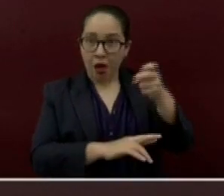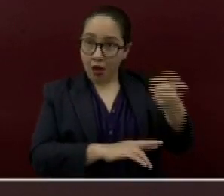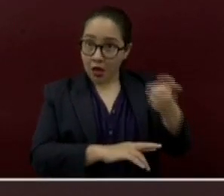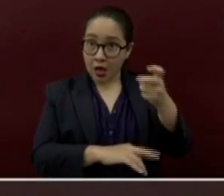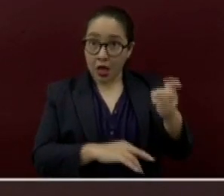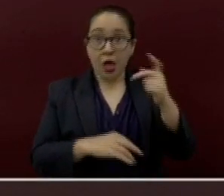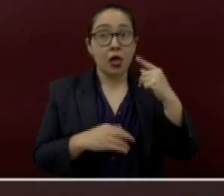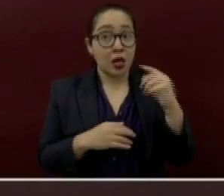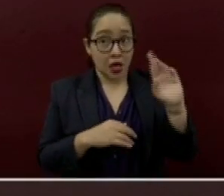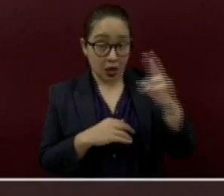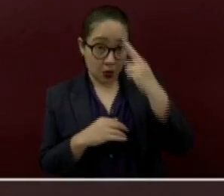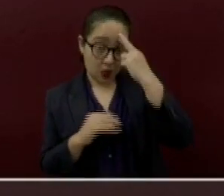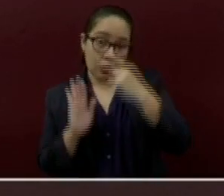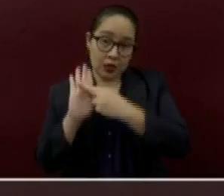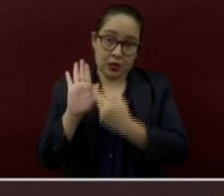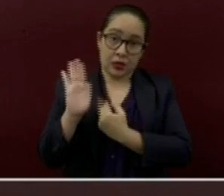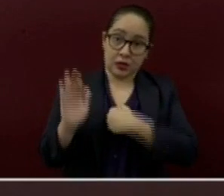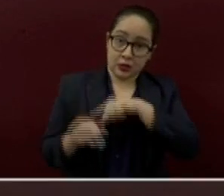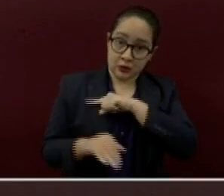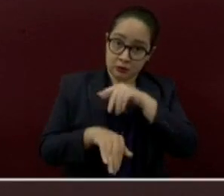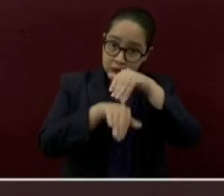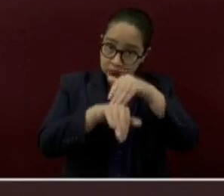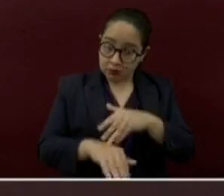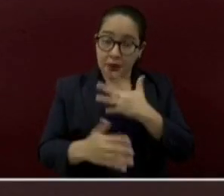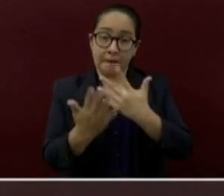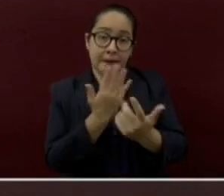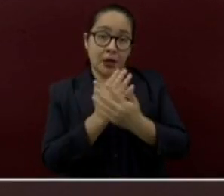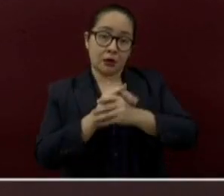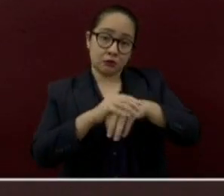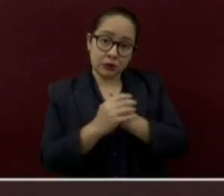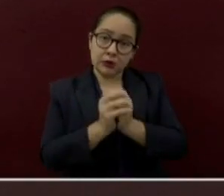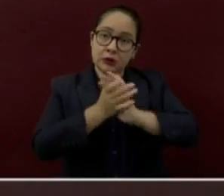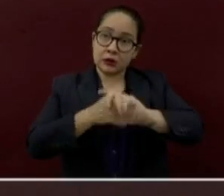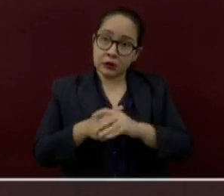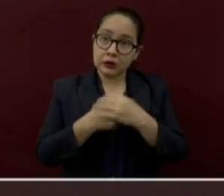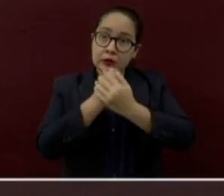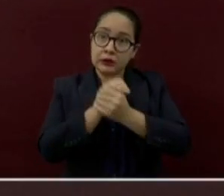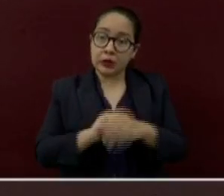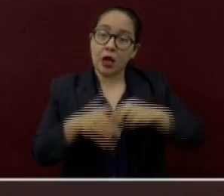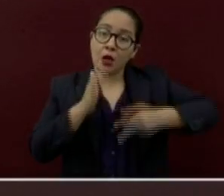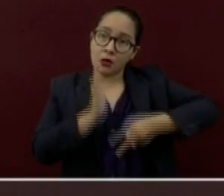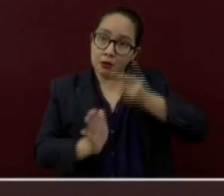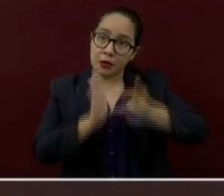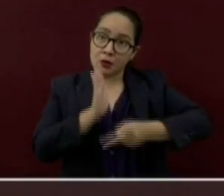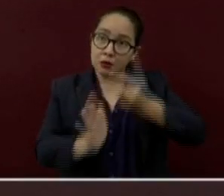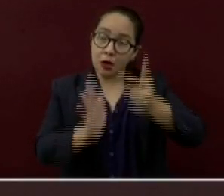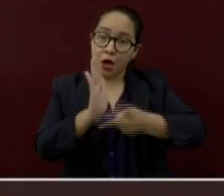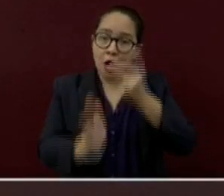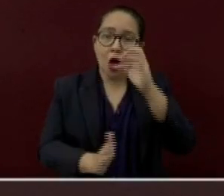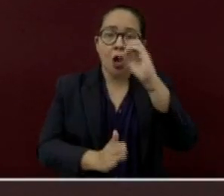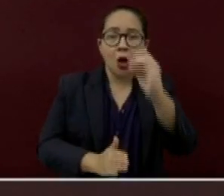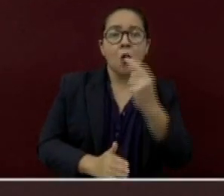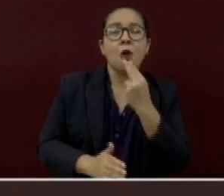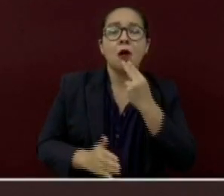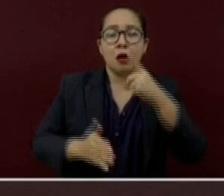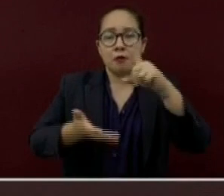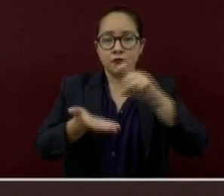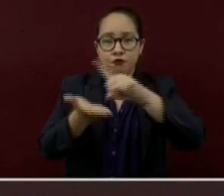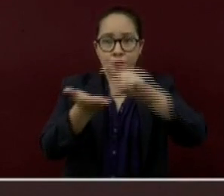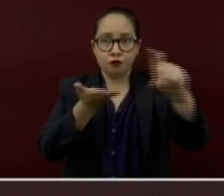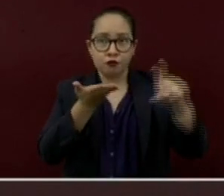medidas de higiene lávese las manos con frecuencia o use un desinfectante de manos